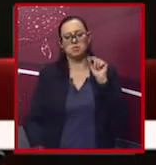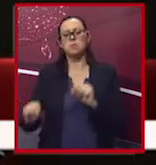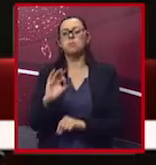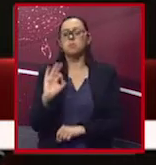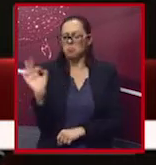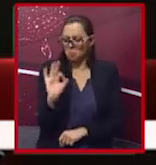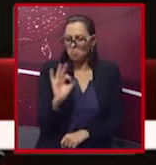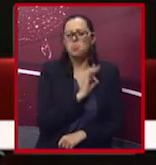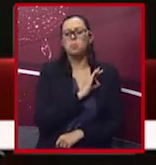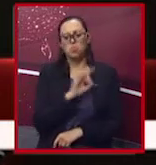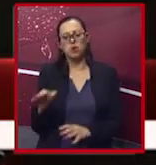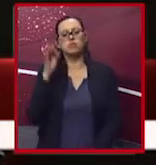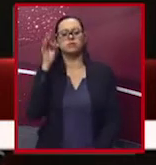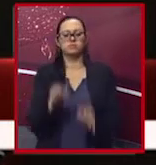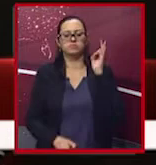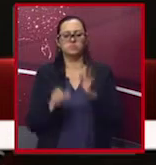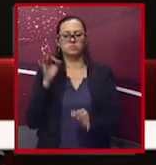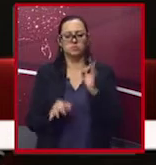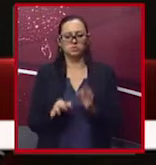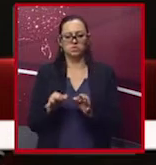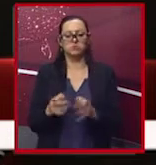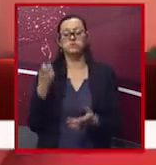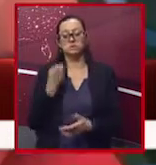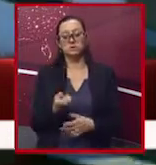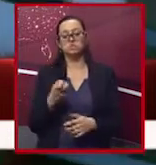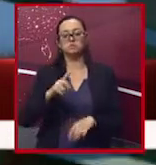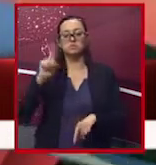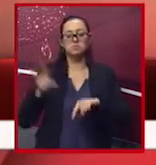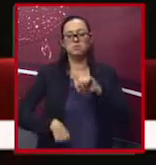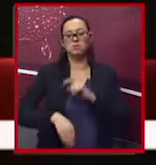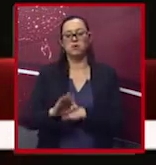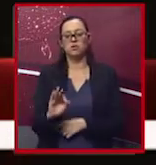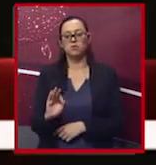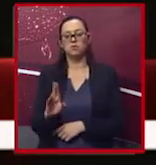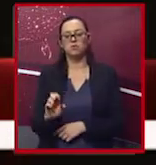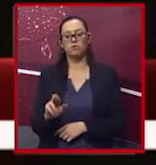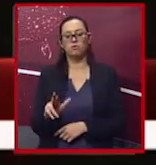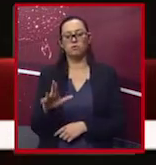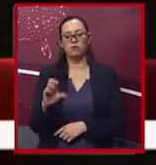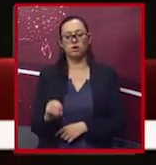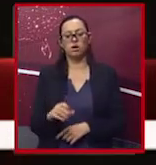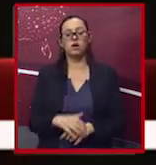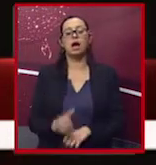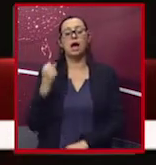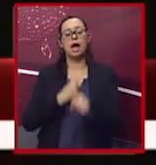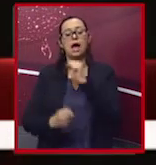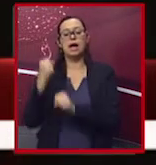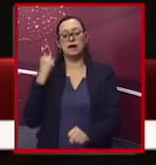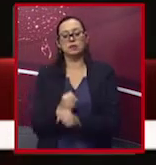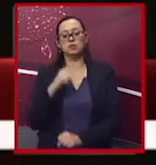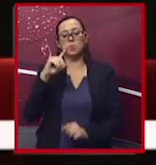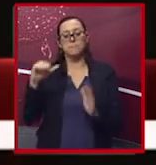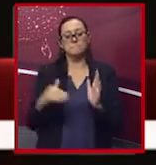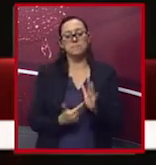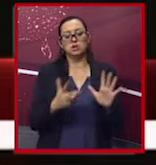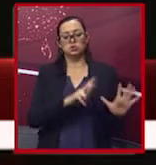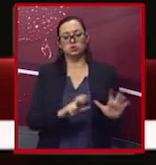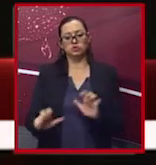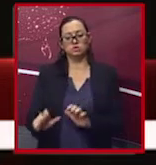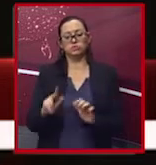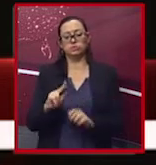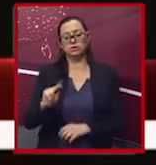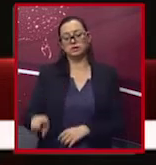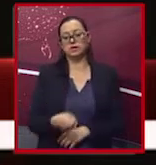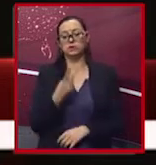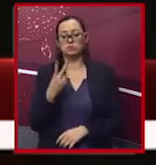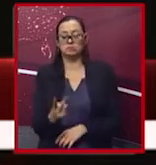juicio político. Con esta reforma se elimina el fuero. En 1982,